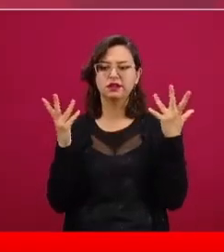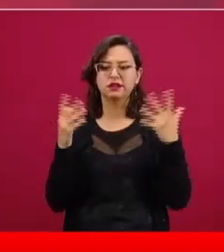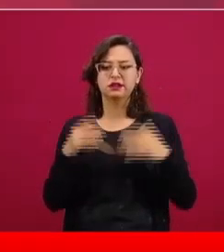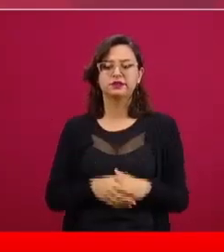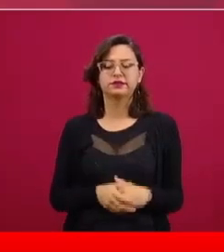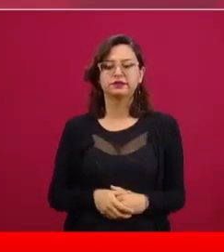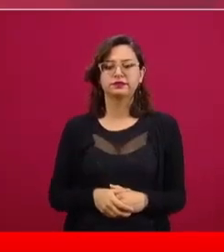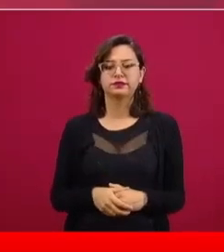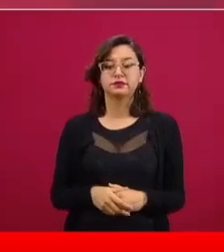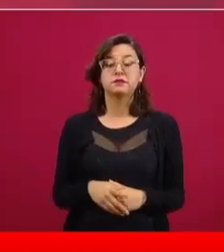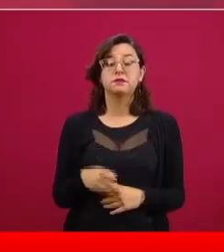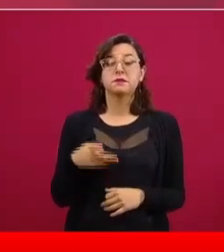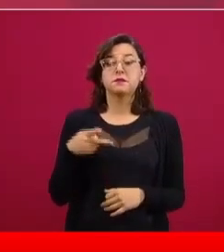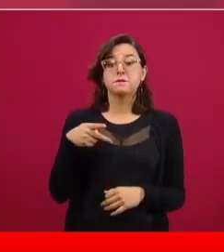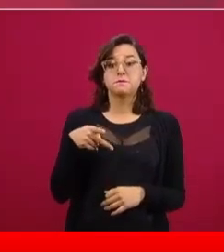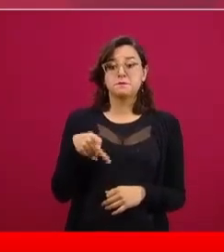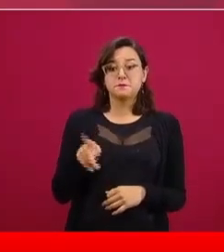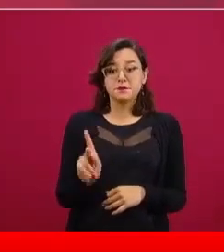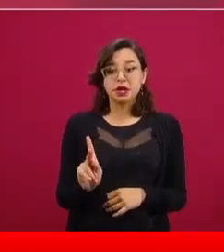Sin embargo,